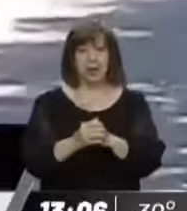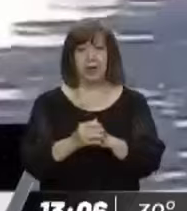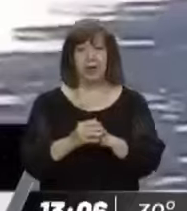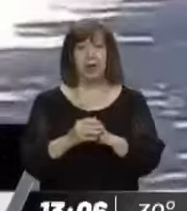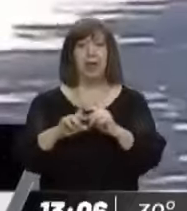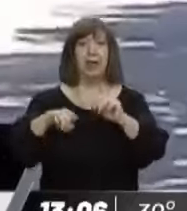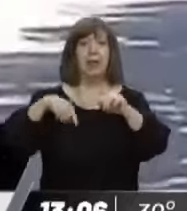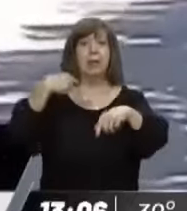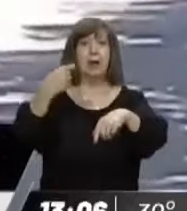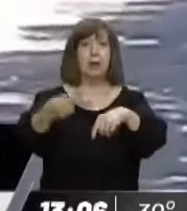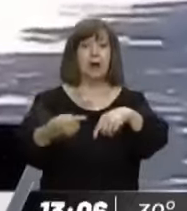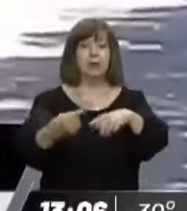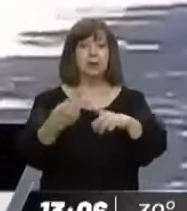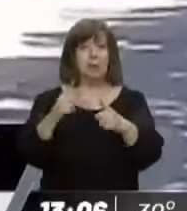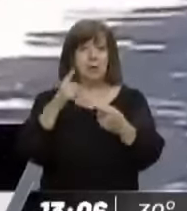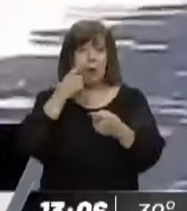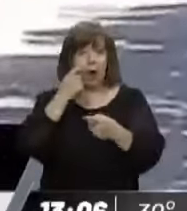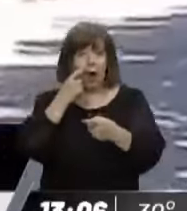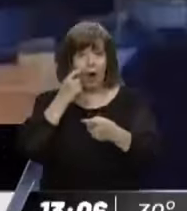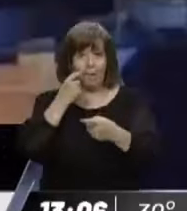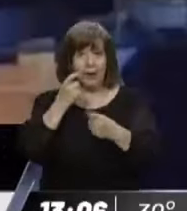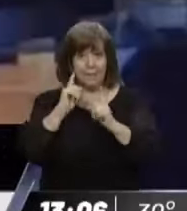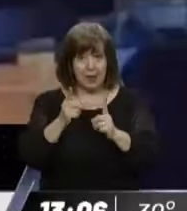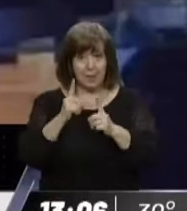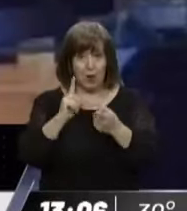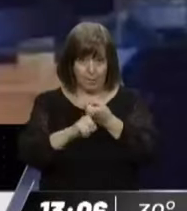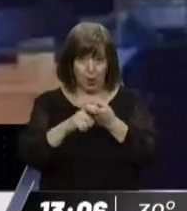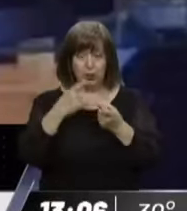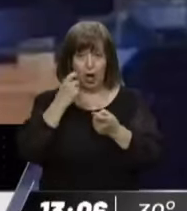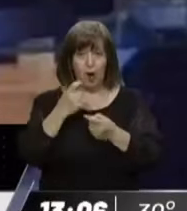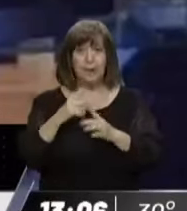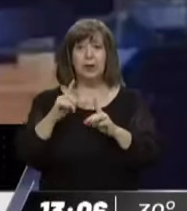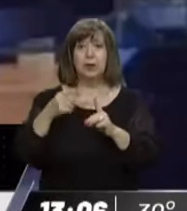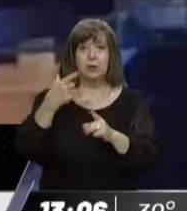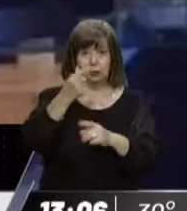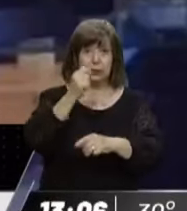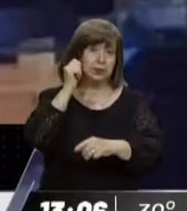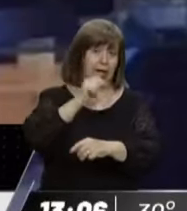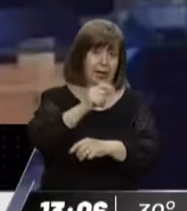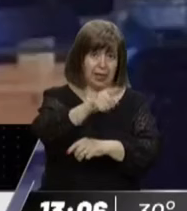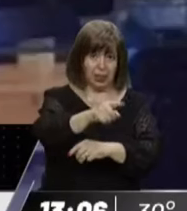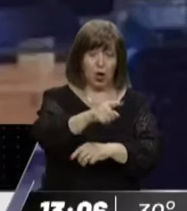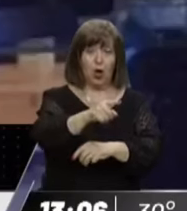vida. Así que con esto son 2 los femicidios ocurridos en tan poco tiempo